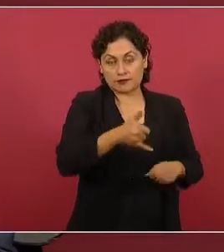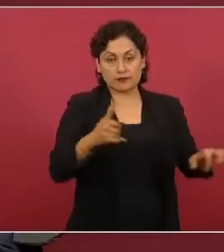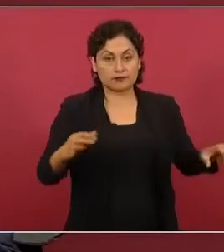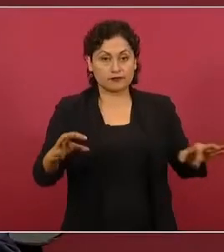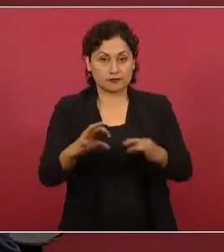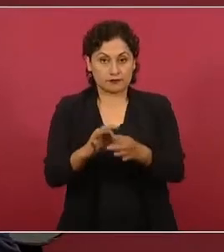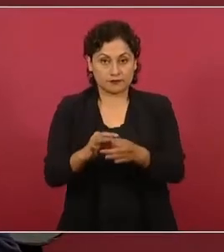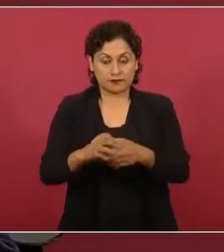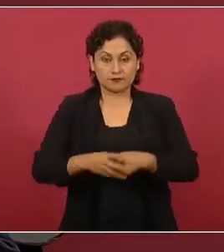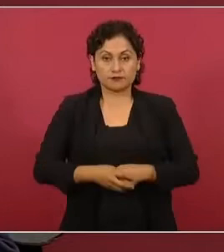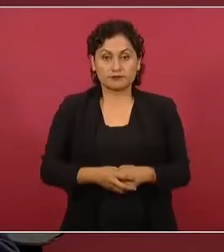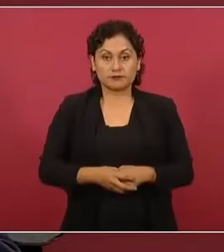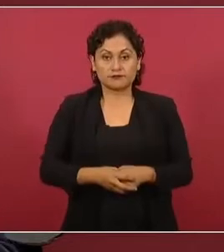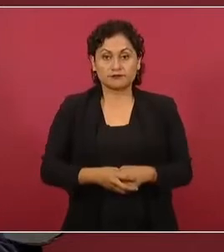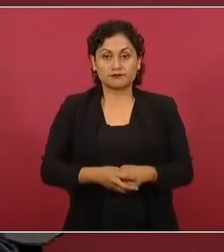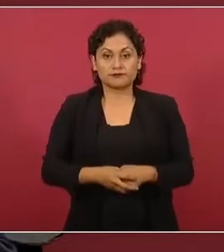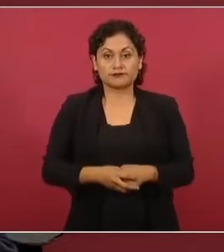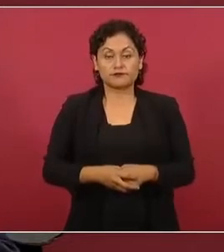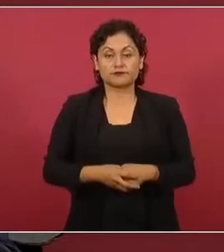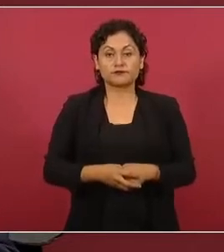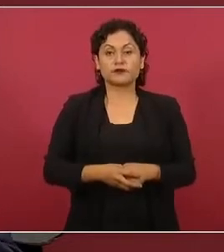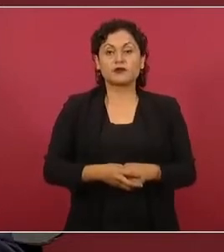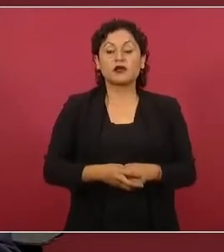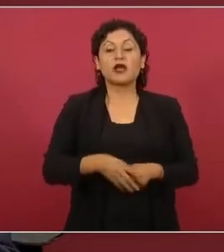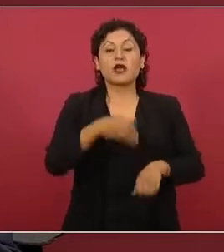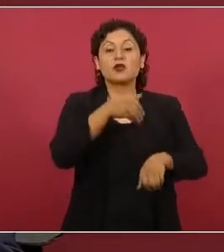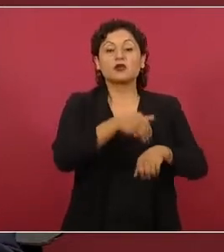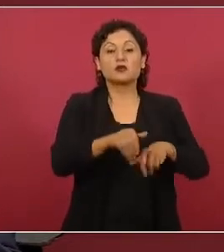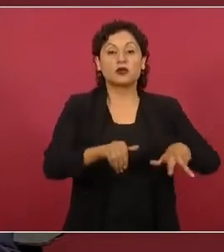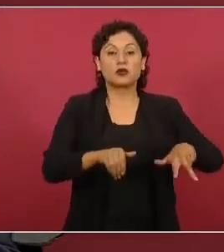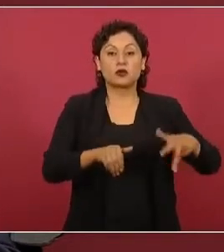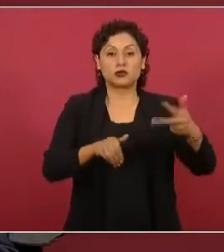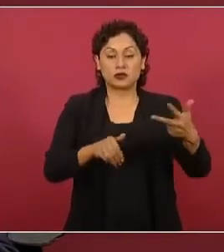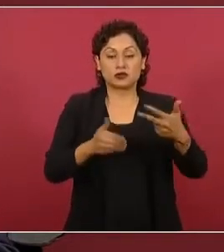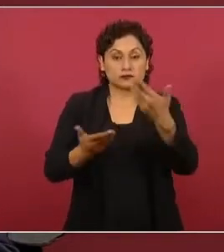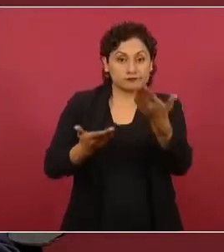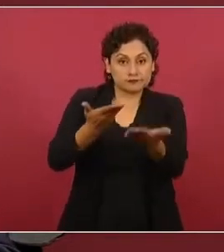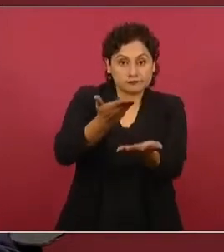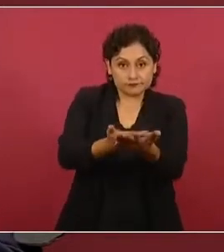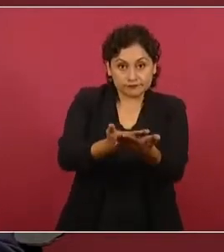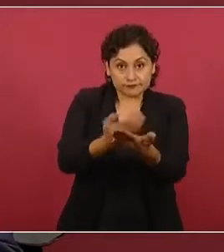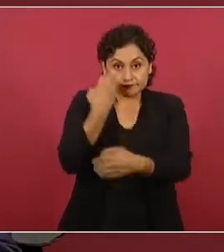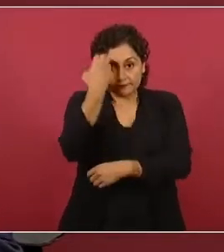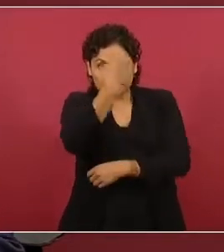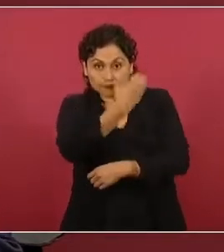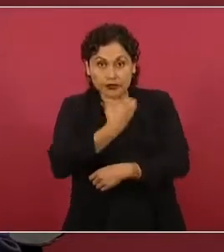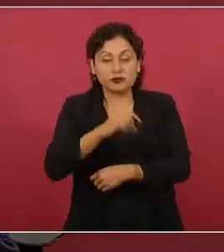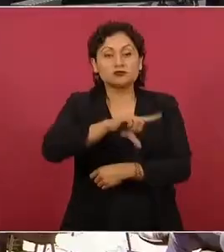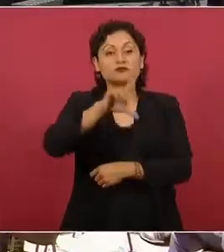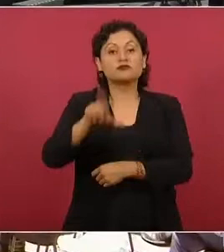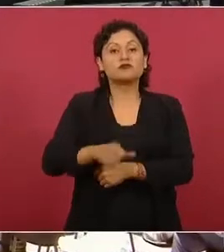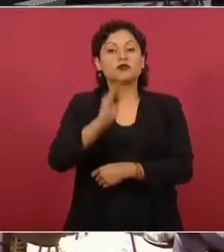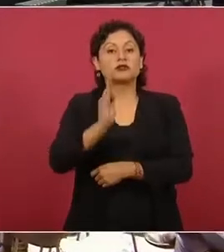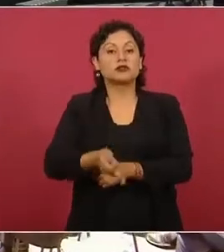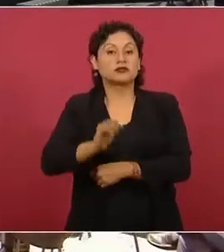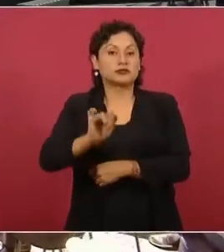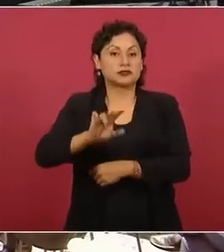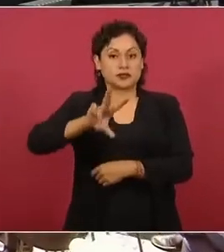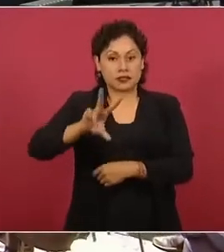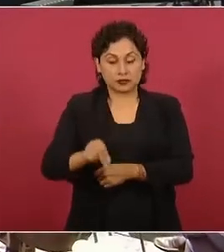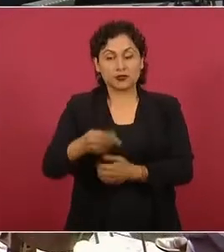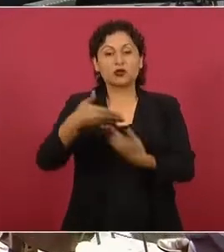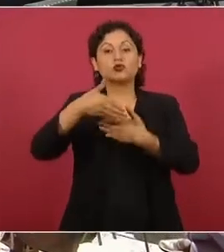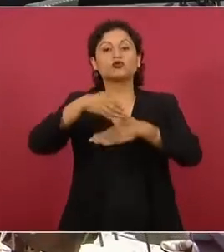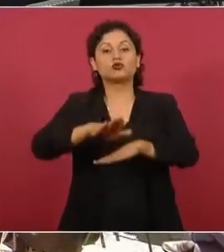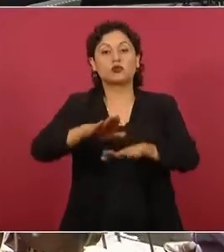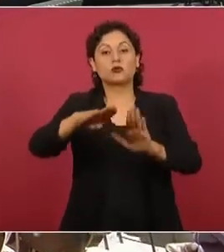Vivienda para los Trabajadores. Punto 13, consideración y en su caso aprobación de la reforma al Estatuto